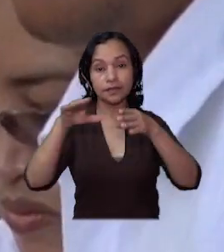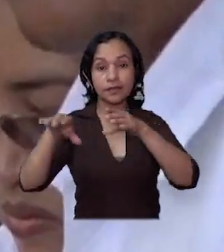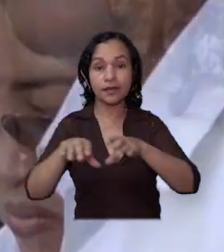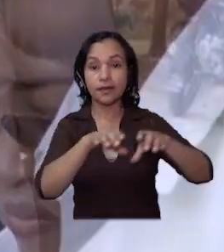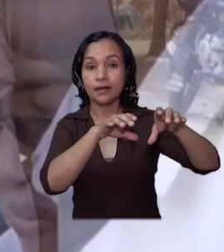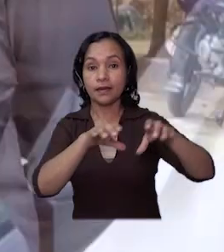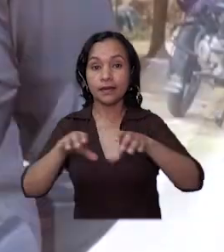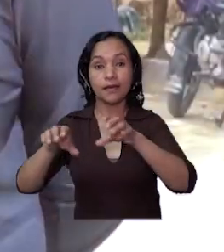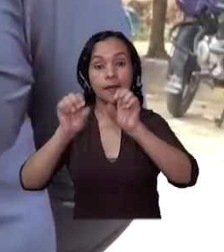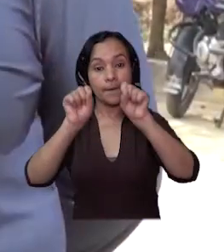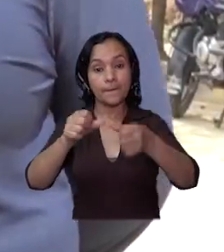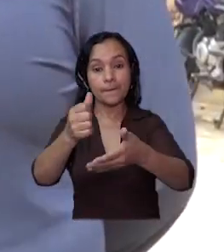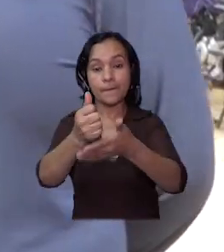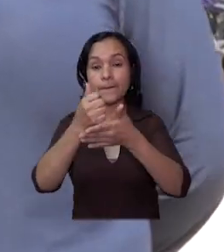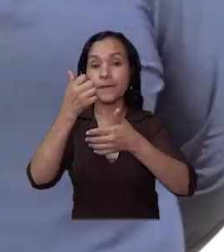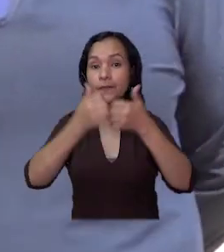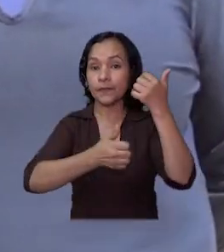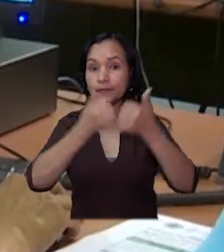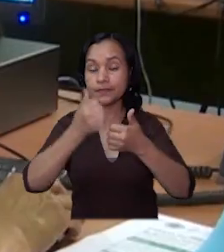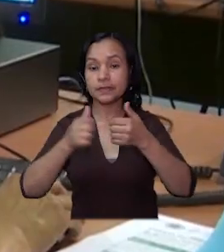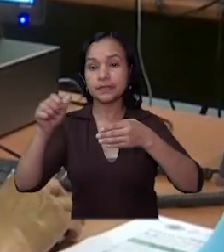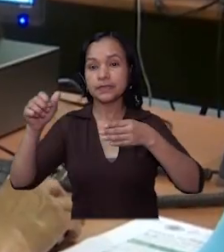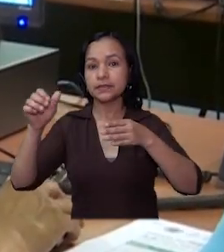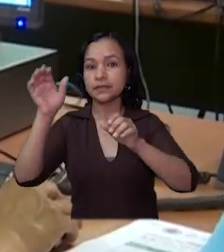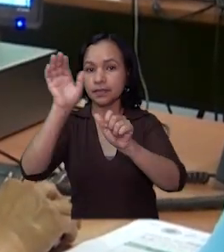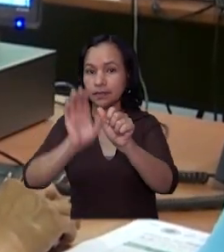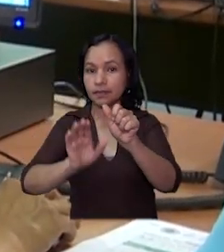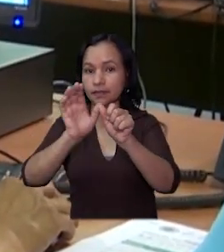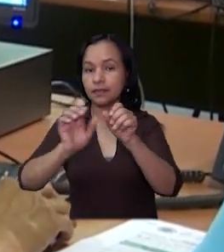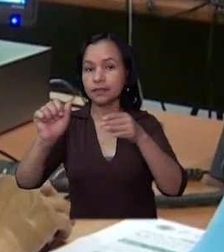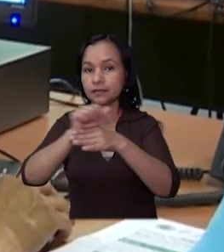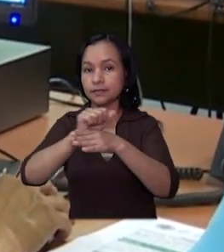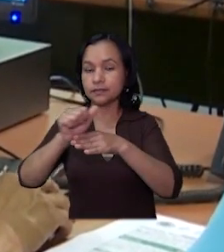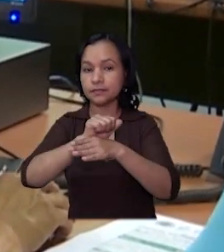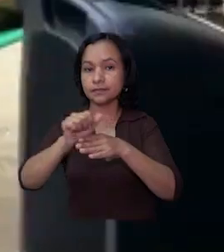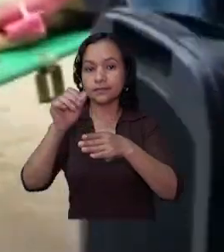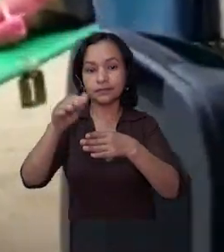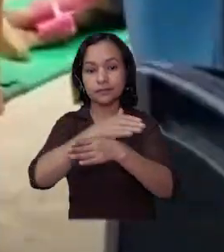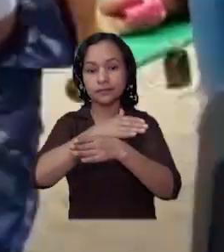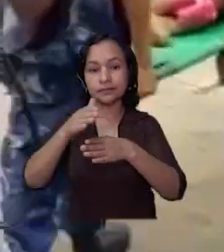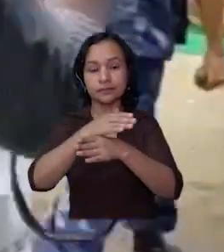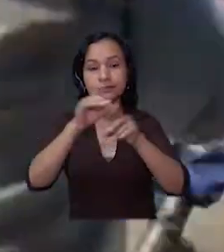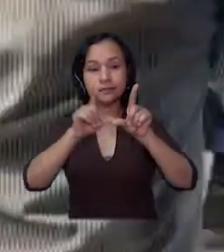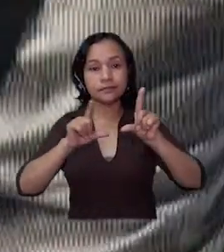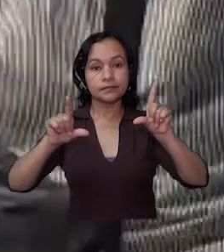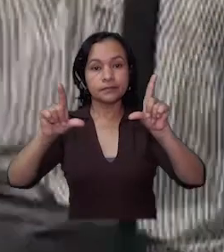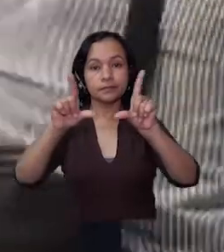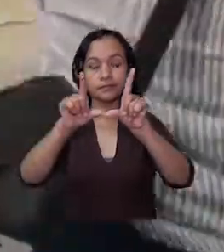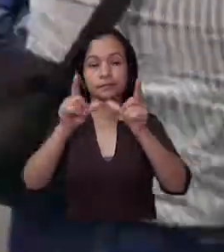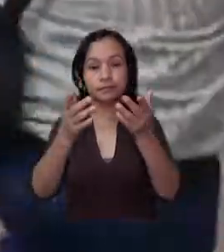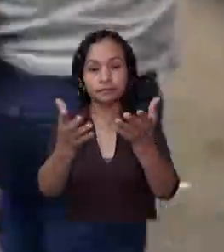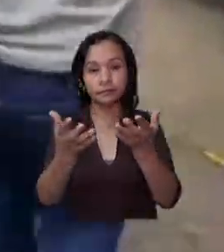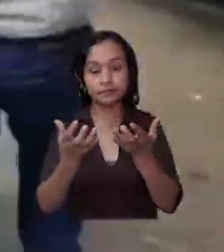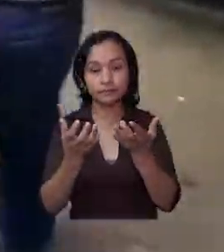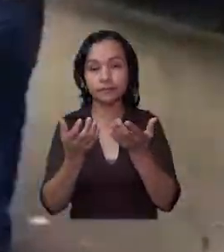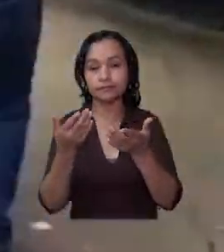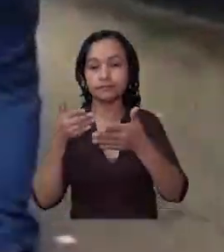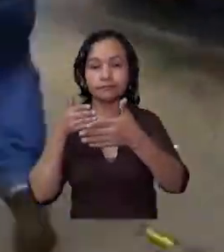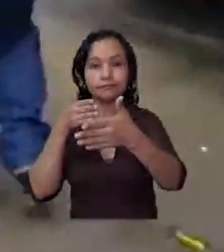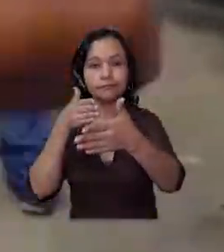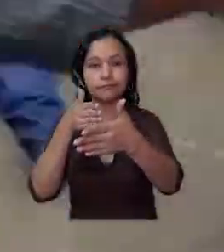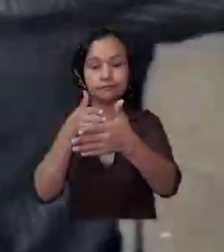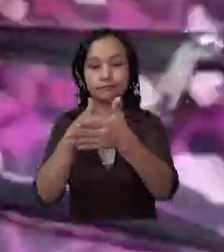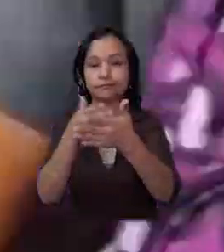para varios actividades que nos pueden afectar. En cada ejercicio y con la puesta en marcha de los diferentes escenarios, se pretende